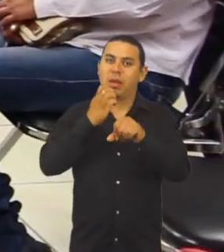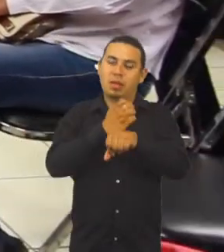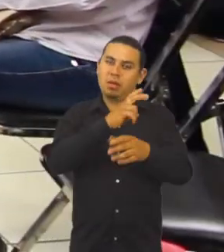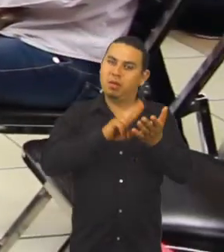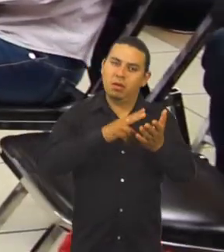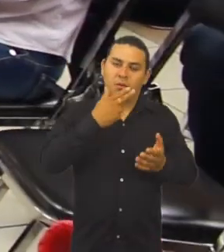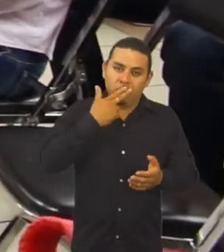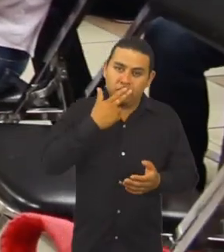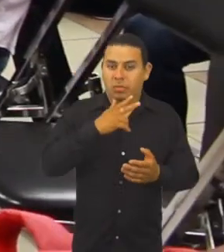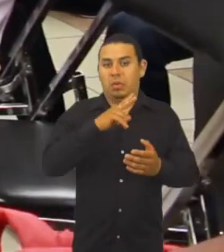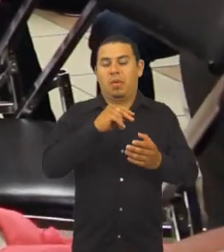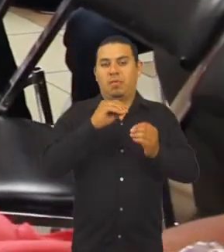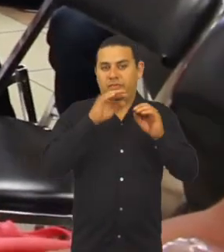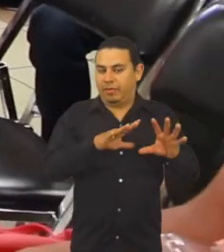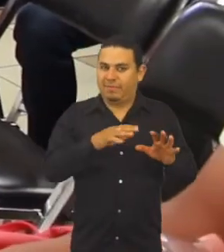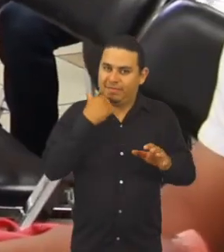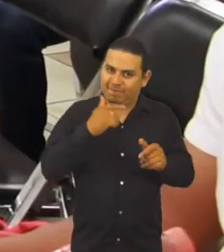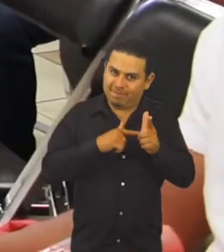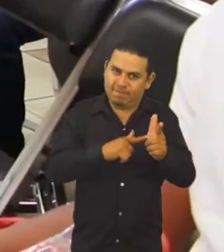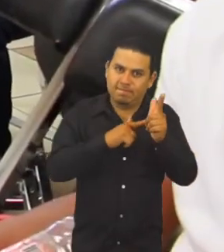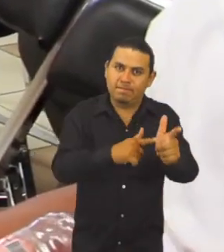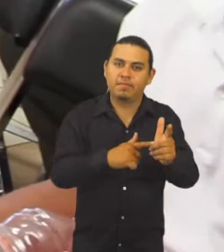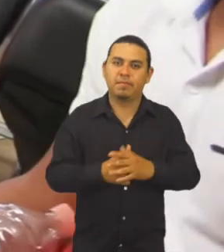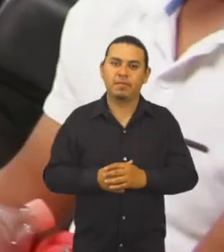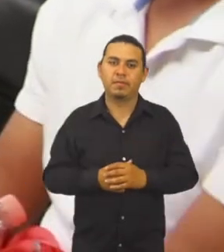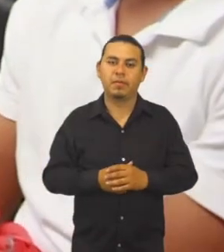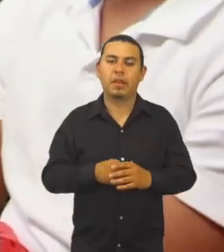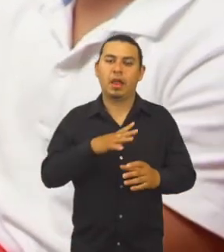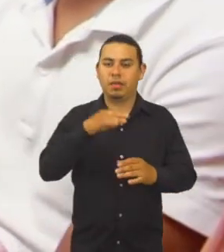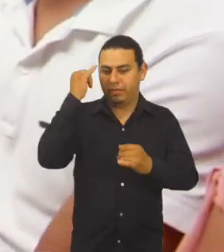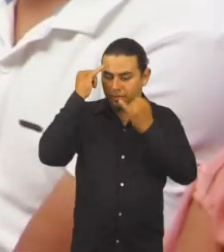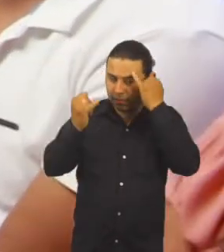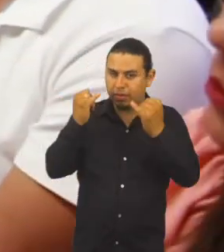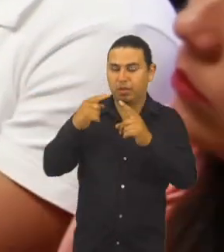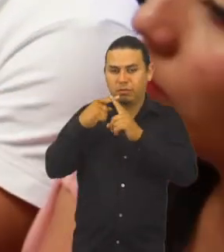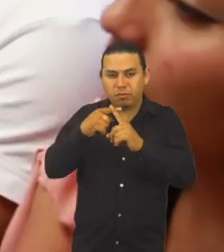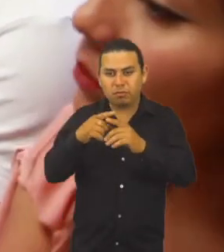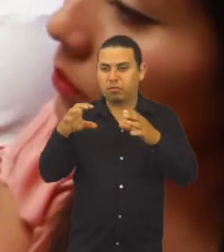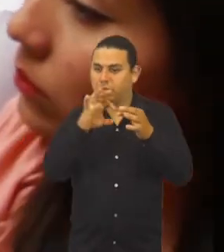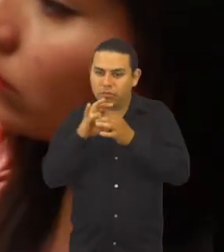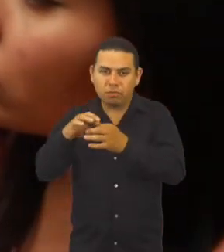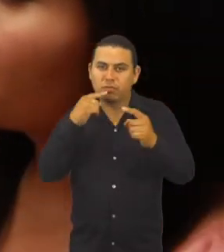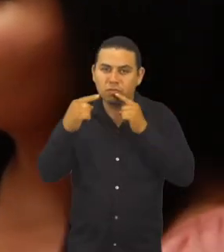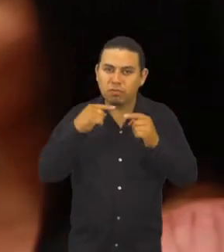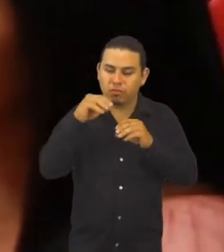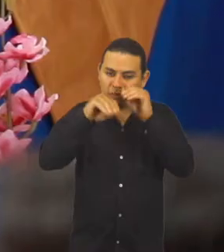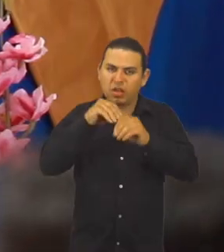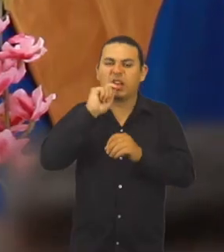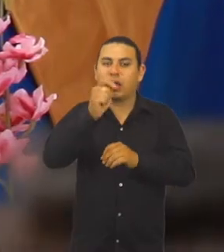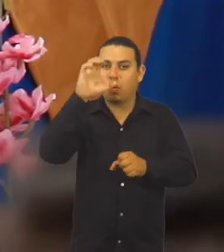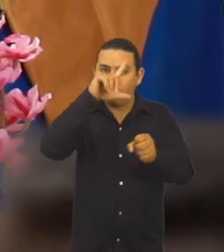Cultura Física, Recreación y Deporte en nuestro estado, se empieza a tener patrimonio propio. Se pretende con